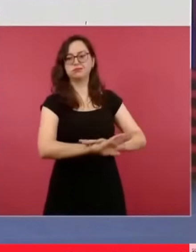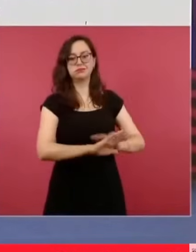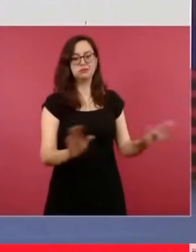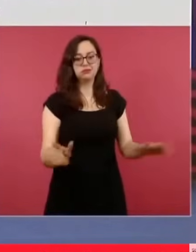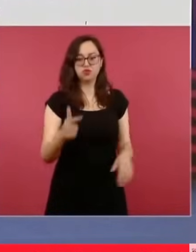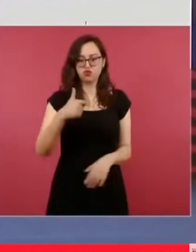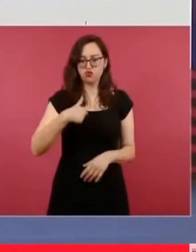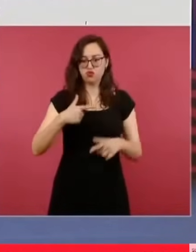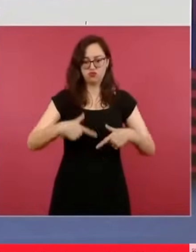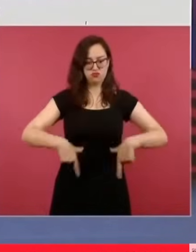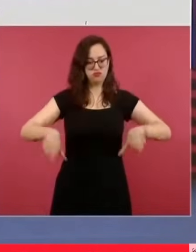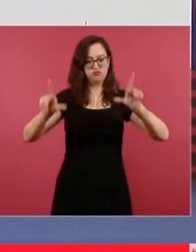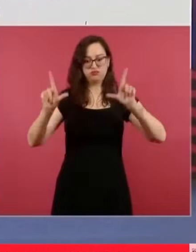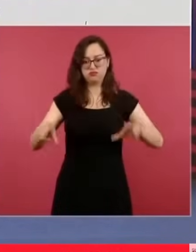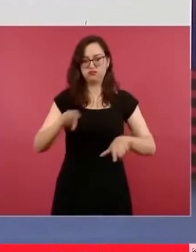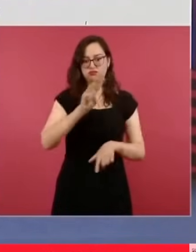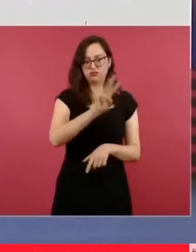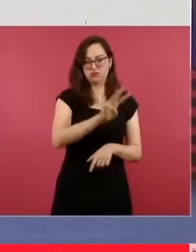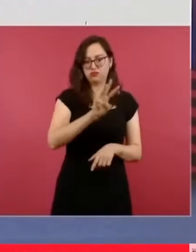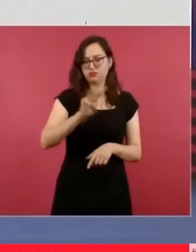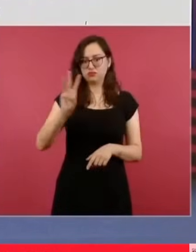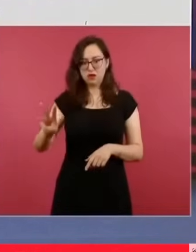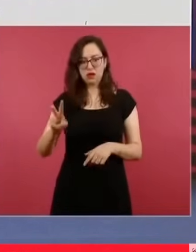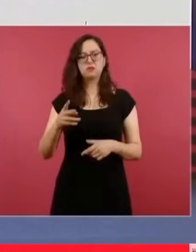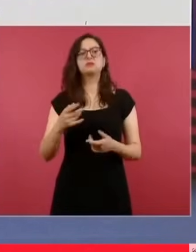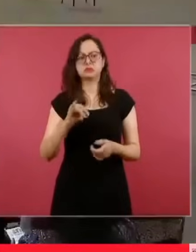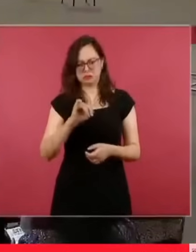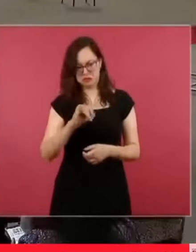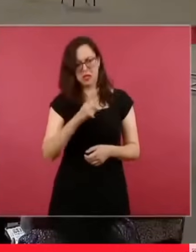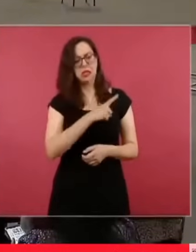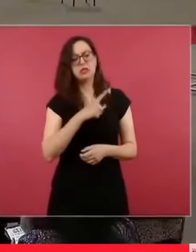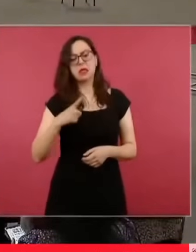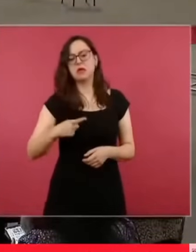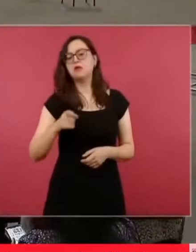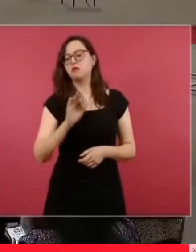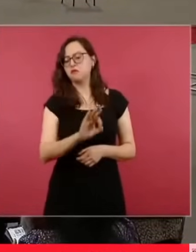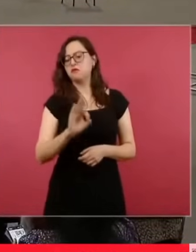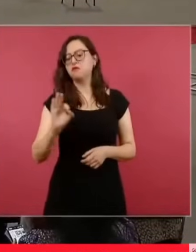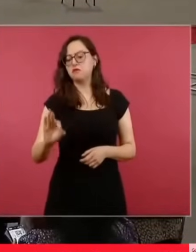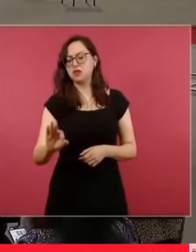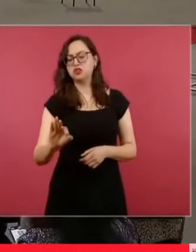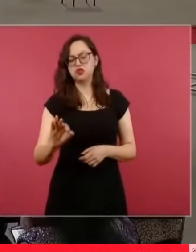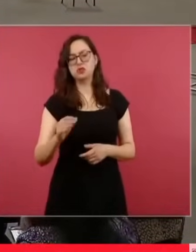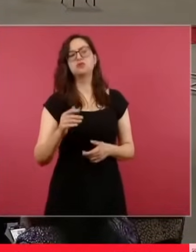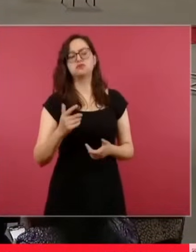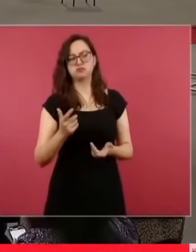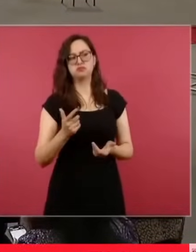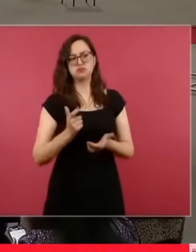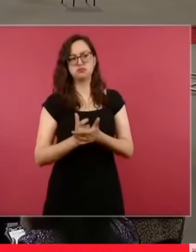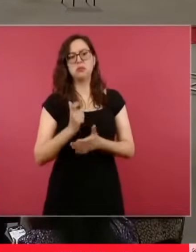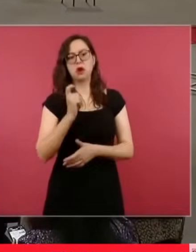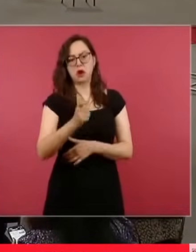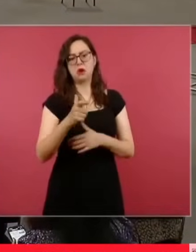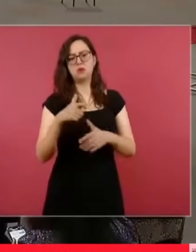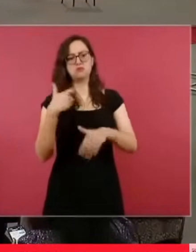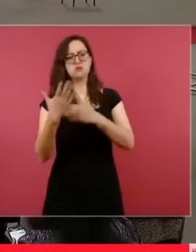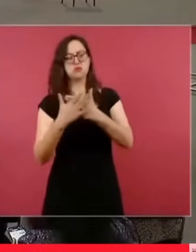esa empresa y cuándo le voy a pagar. Entonces, ya los coyotes de cuello blanco se están jubilando. Este es el